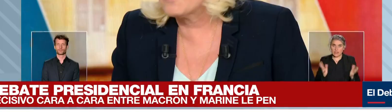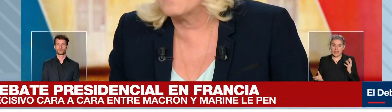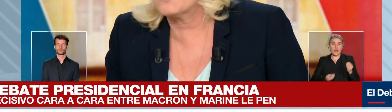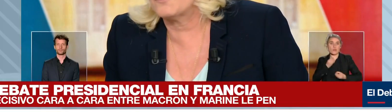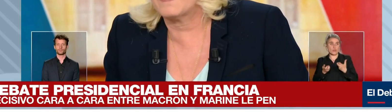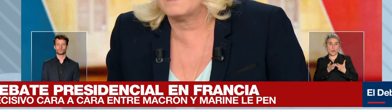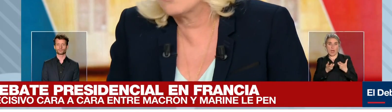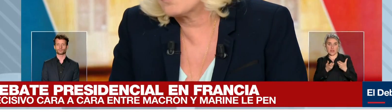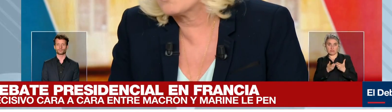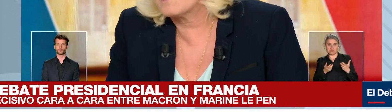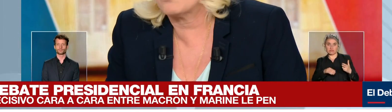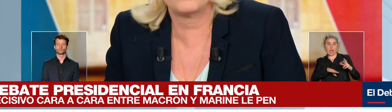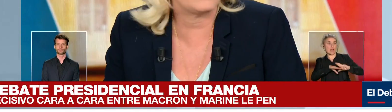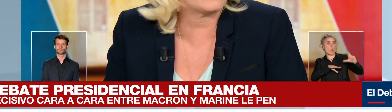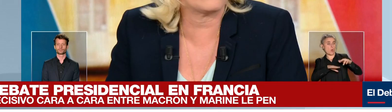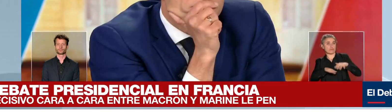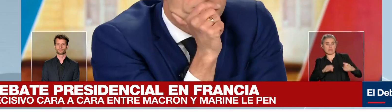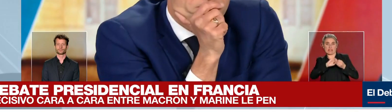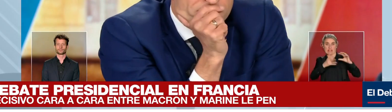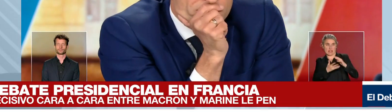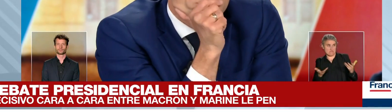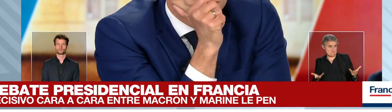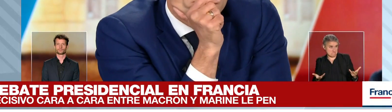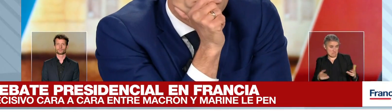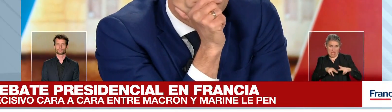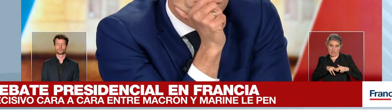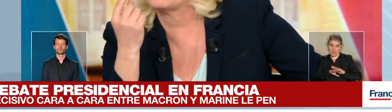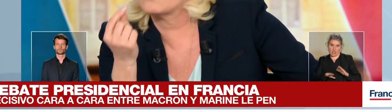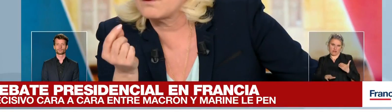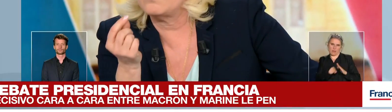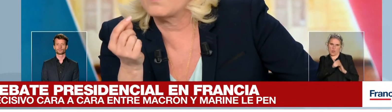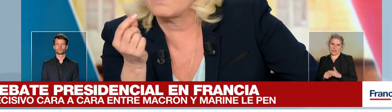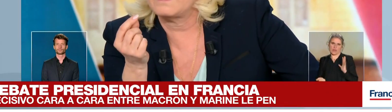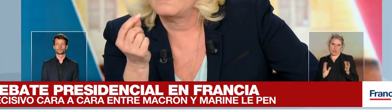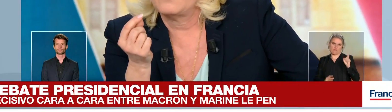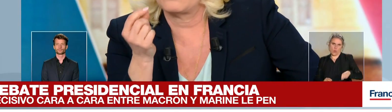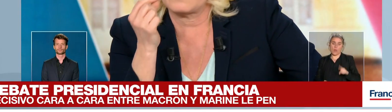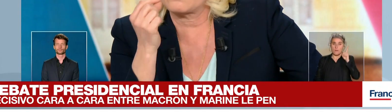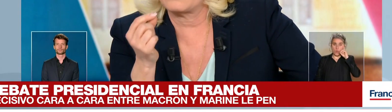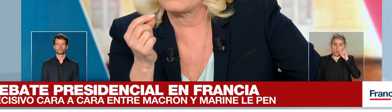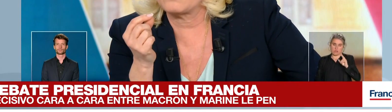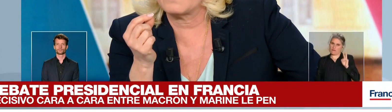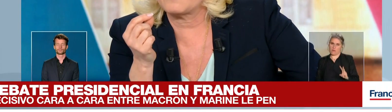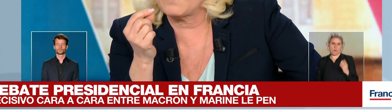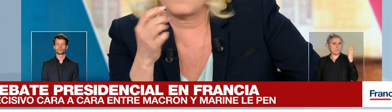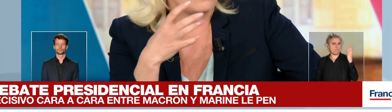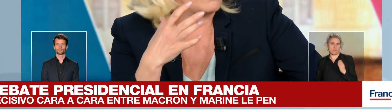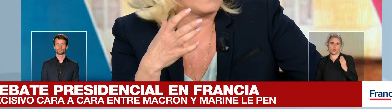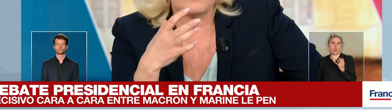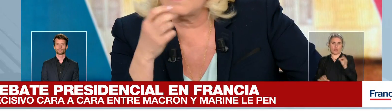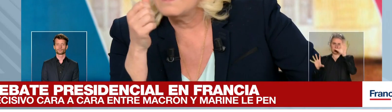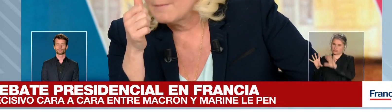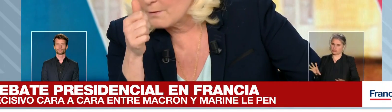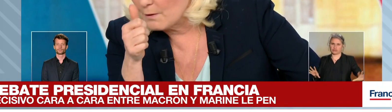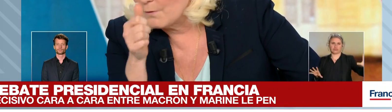fibra óptica, no tienen cobertura digital. Pienso que esa es una de las primeras prioridades porque vamos a necesitar esta